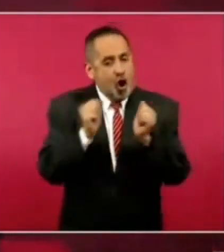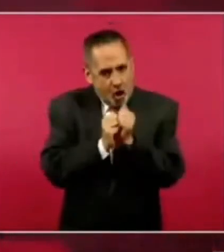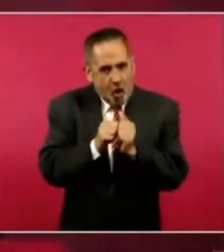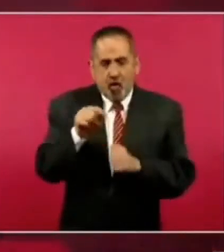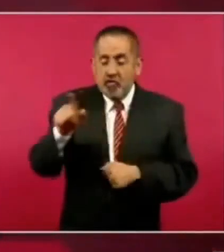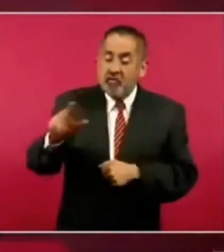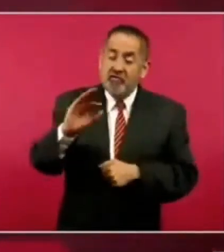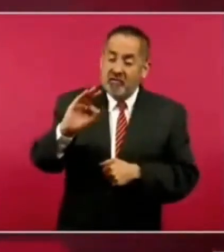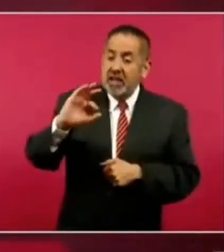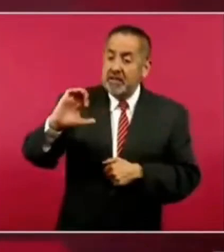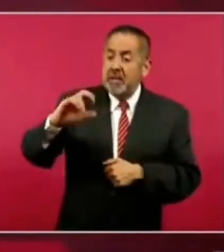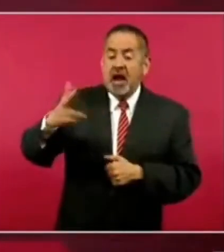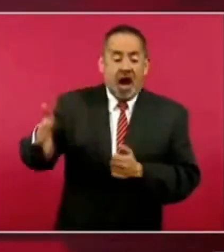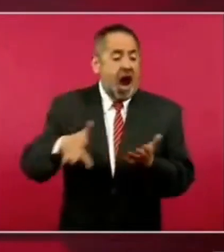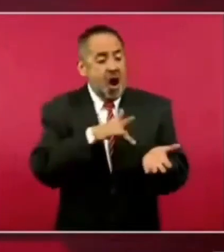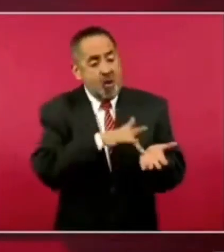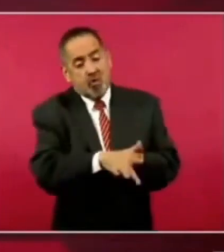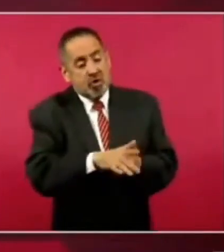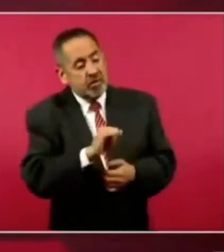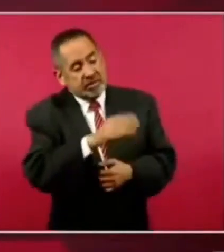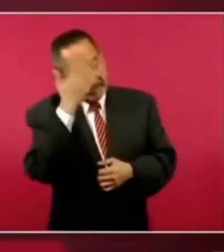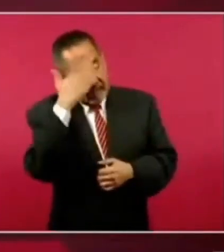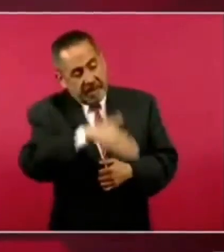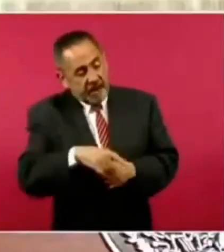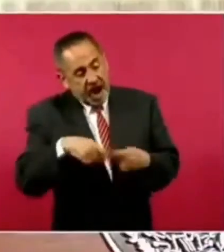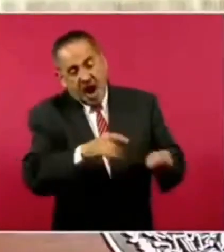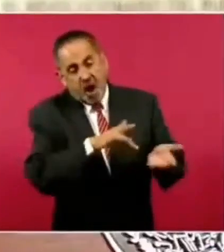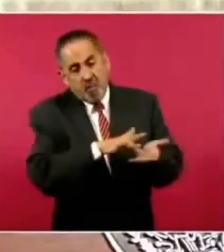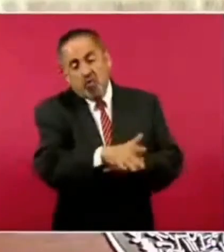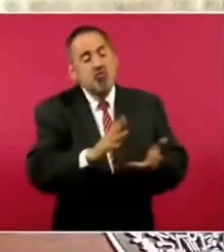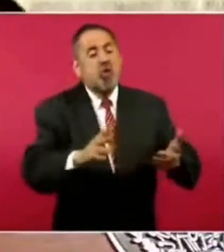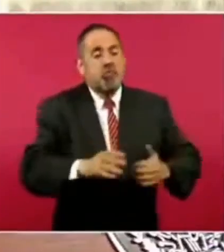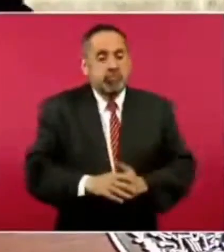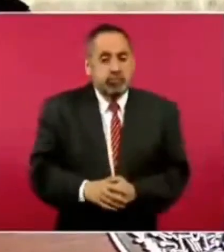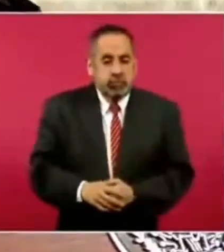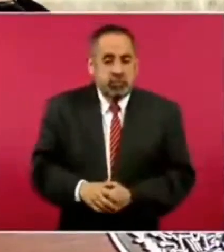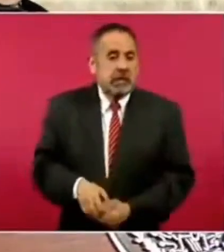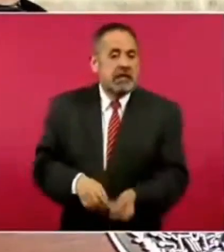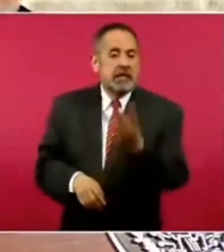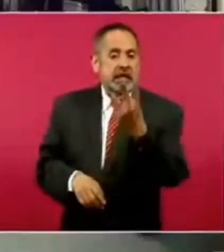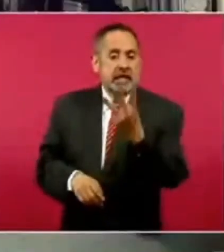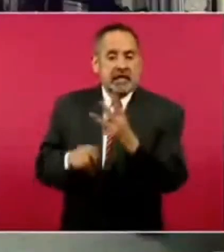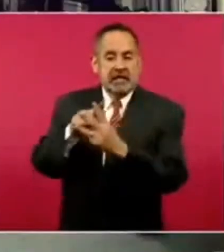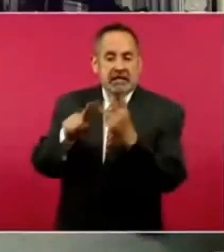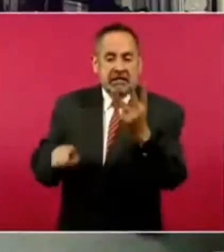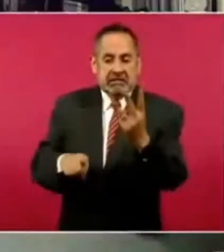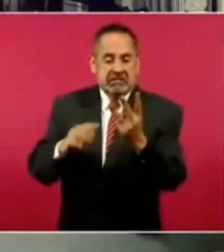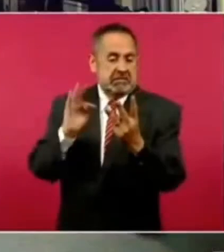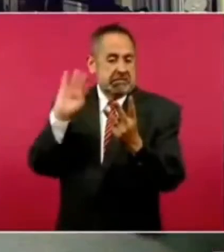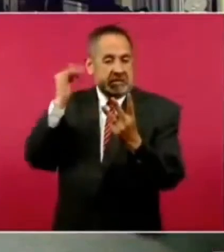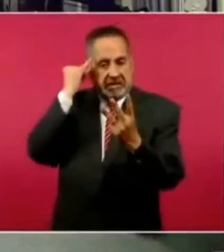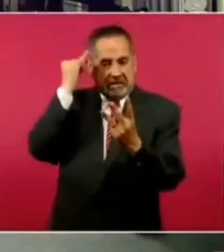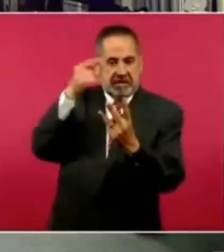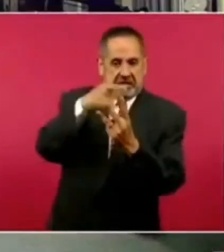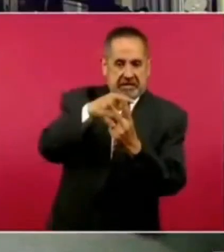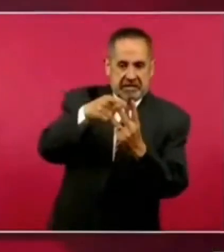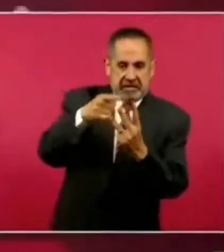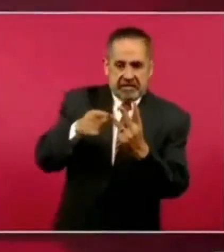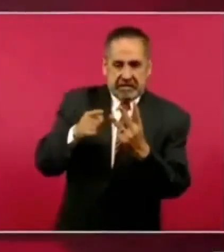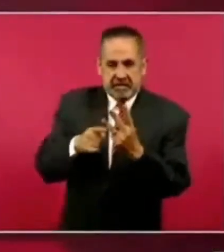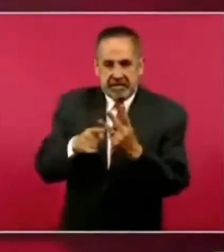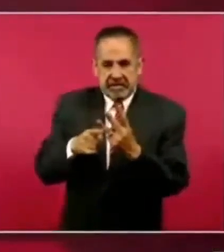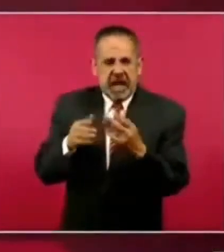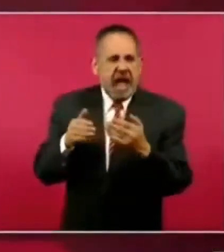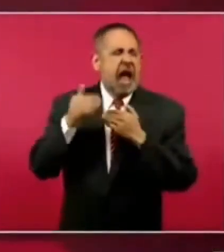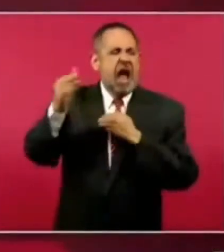apoyo de Calderón. Esas son las tres hipótesis, pero ¿para qué nos vamos a adelantar